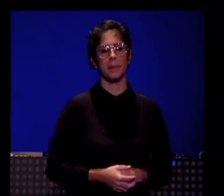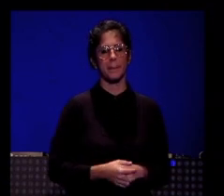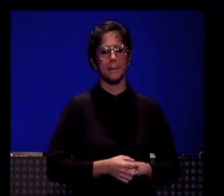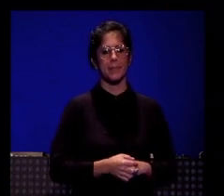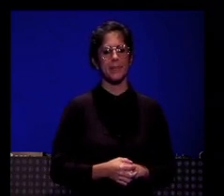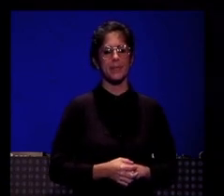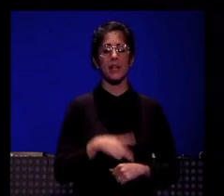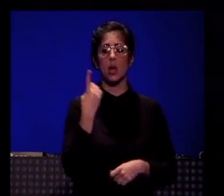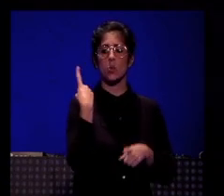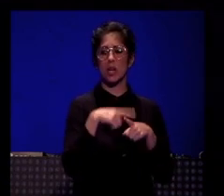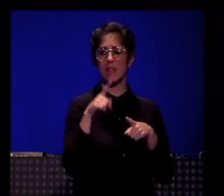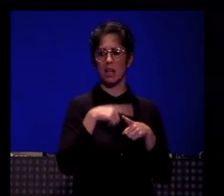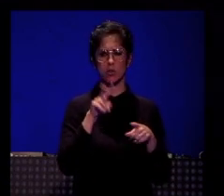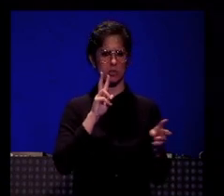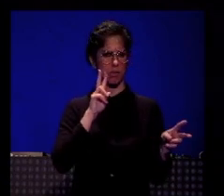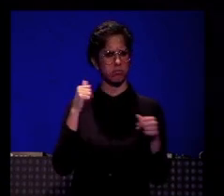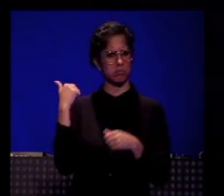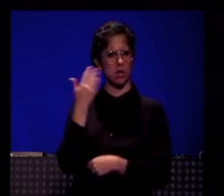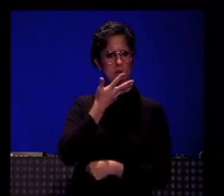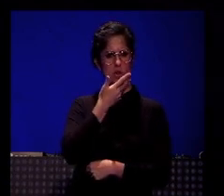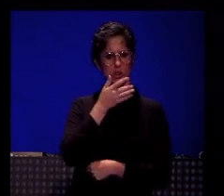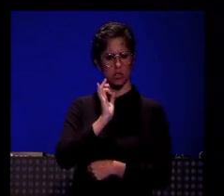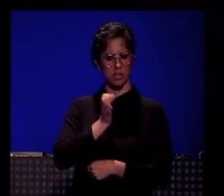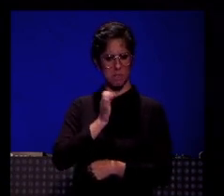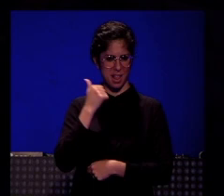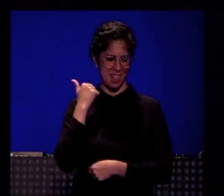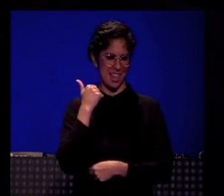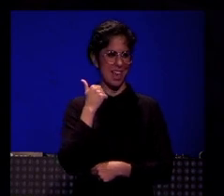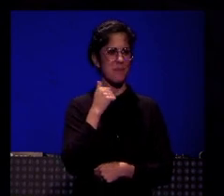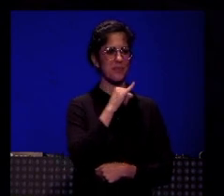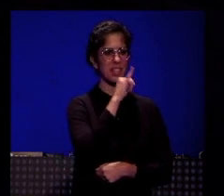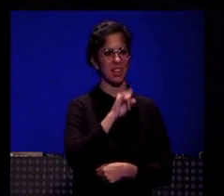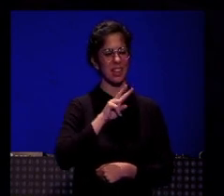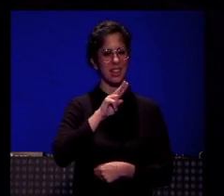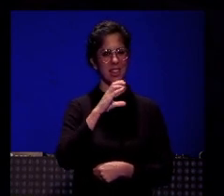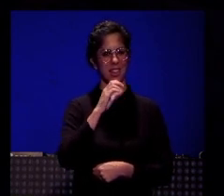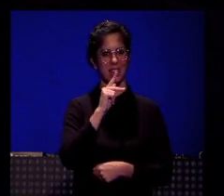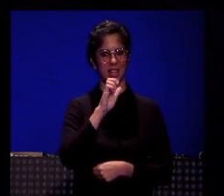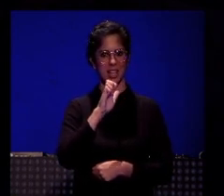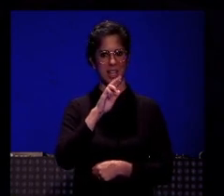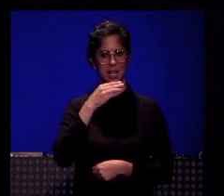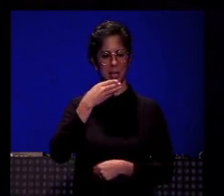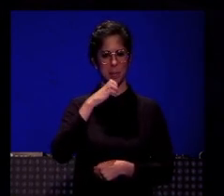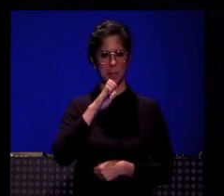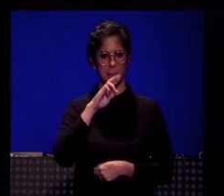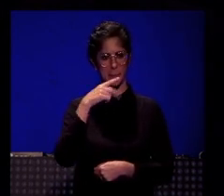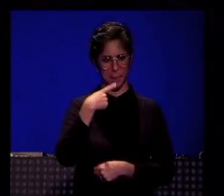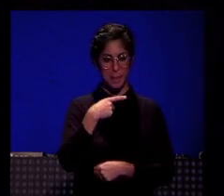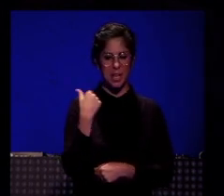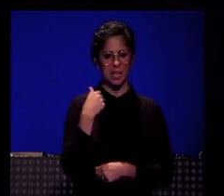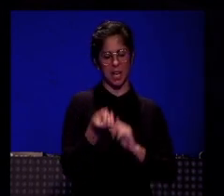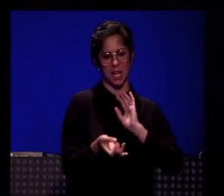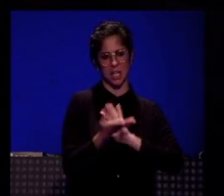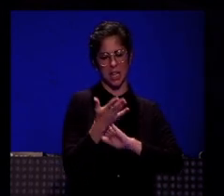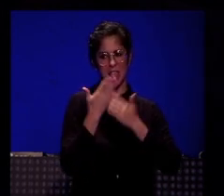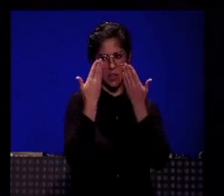de las cosas yo creo que este señor lo conocen el amigo osa kerber hemos hablado de datos datos datos y datos y